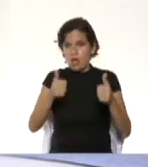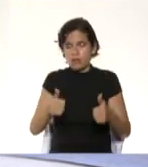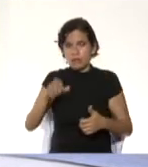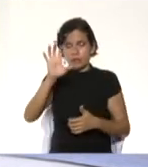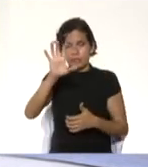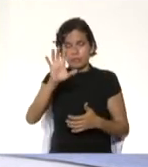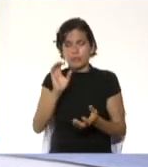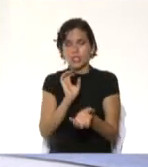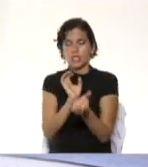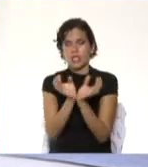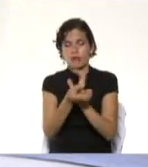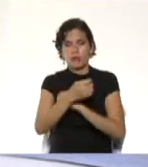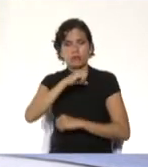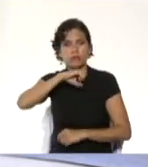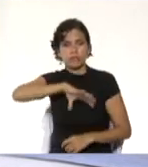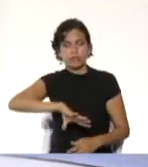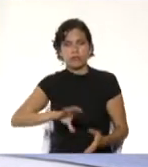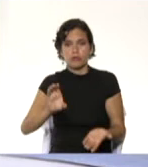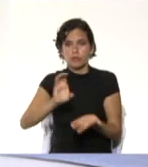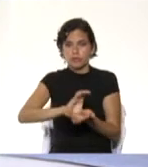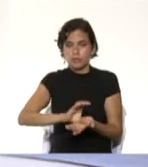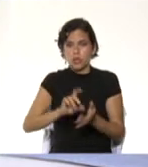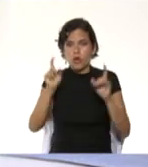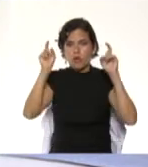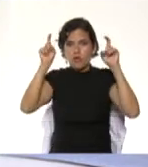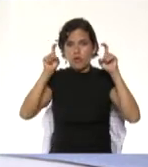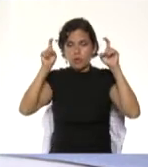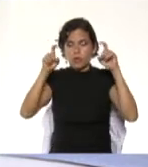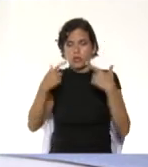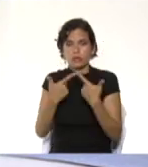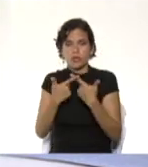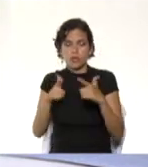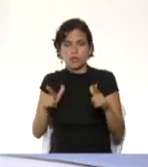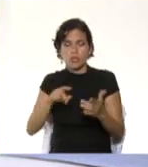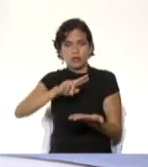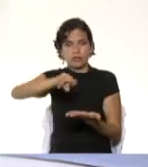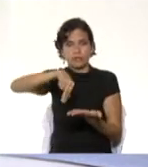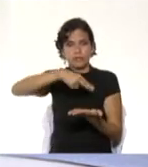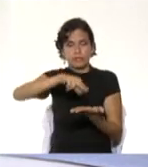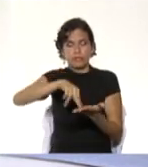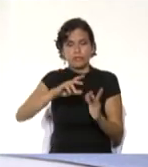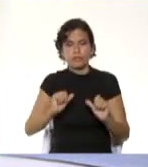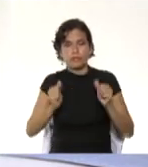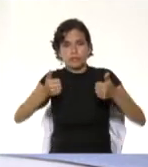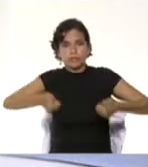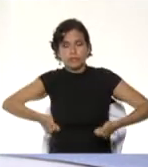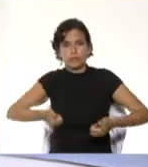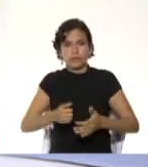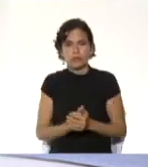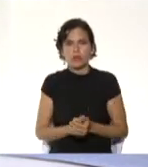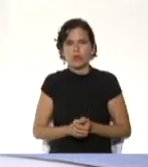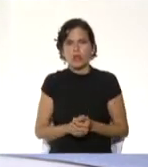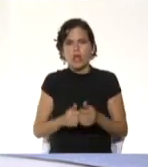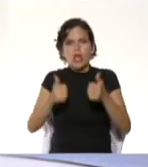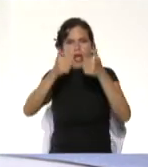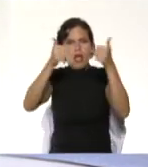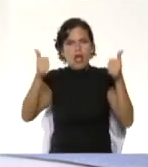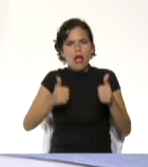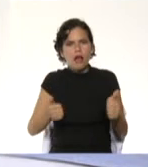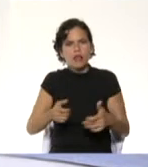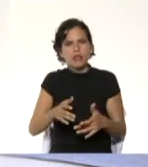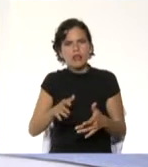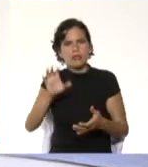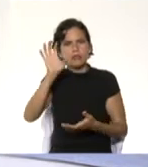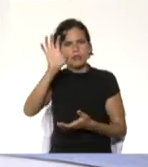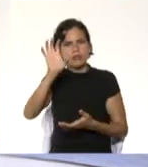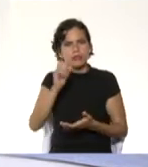Patrimonio, Geografía, Historia y Ciudadanía y Formación para la Soberanía Nacional. Iniciamos con Arte y